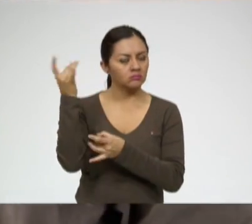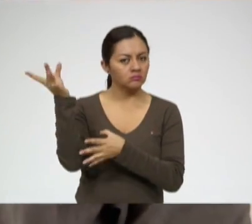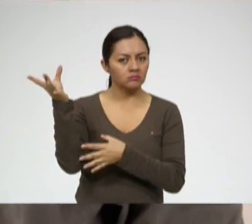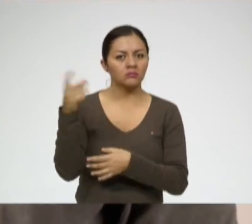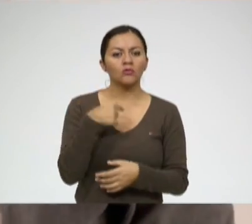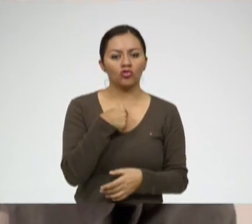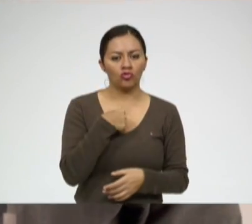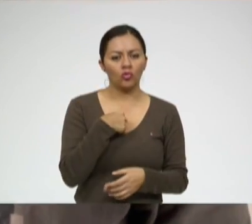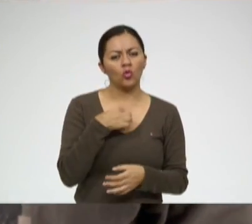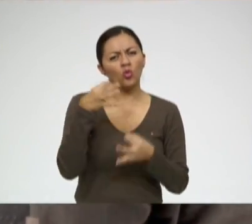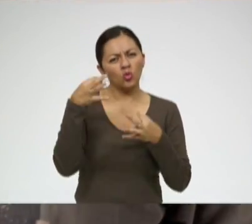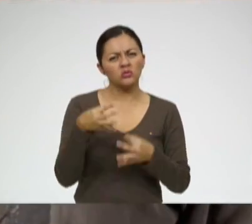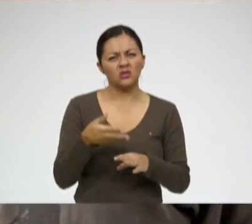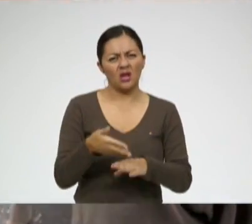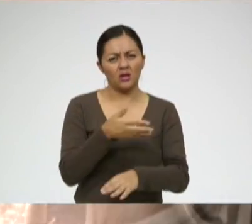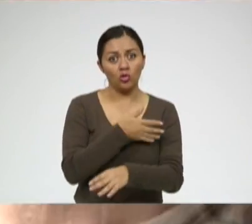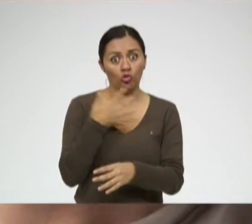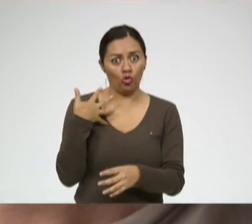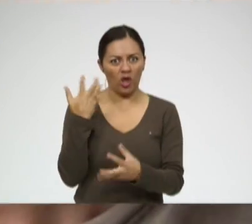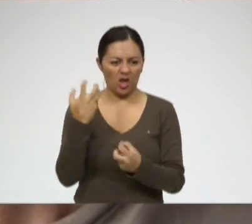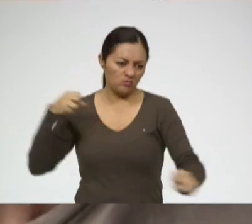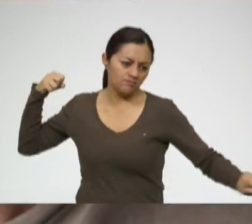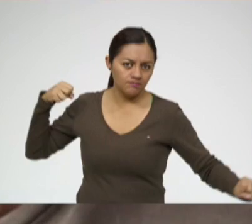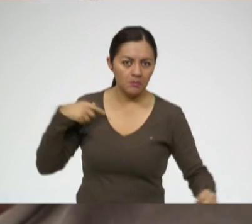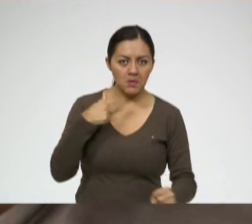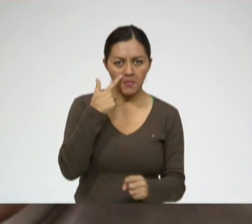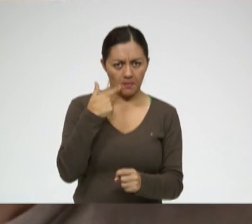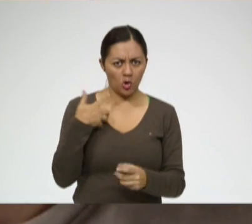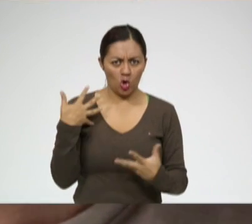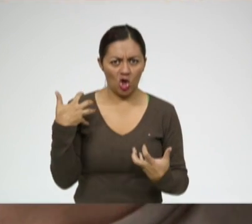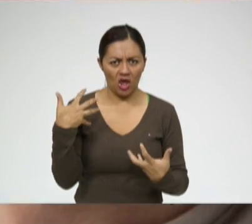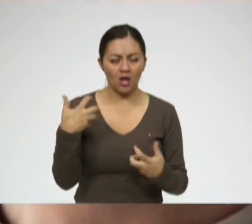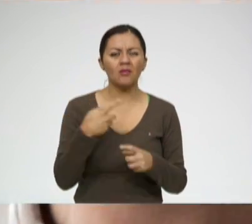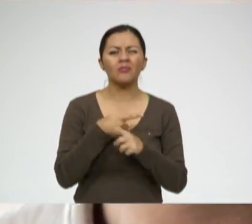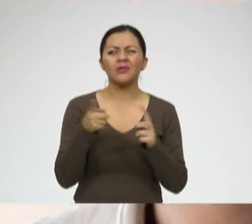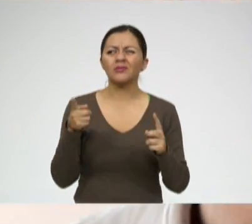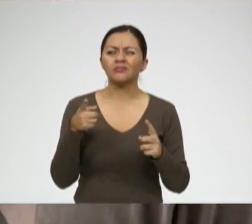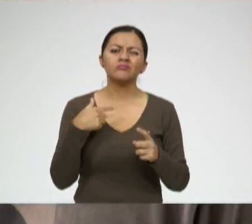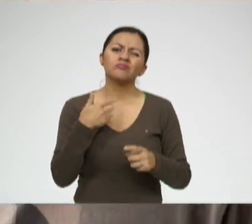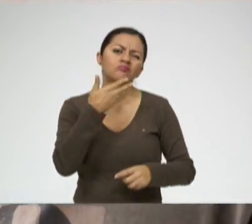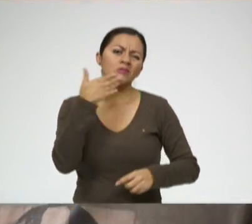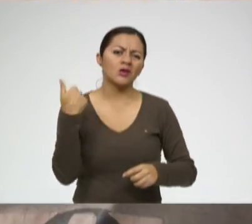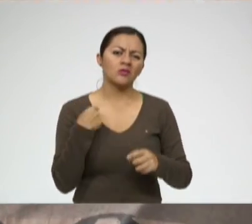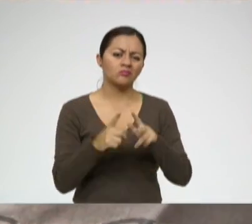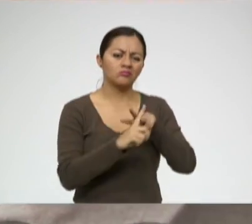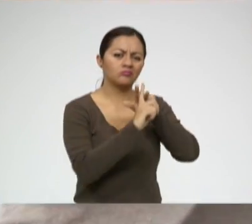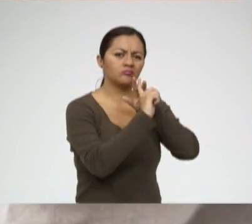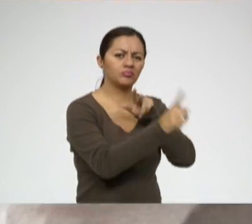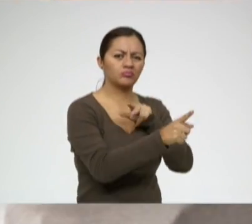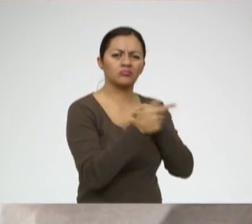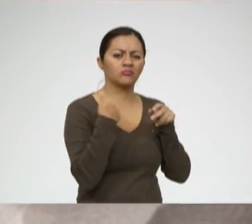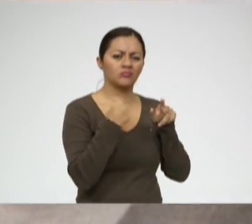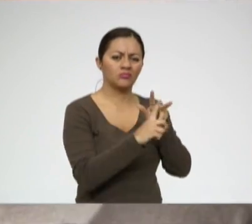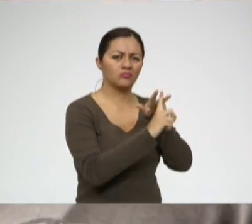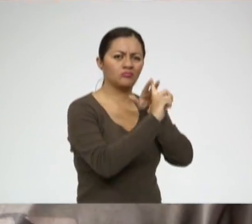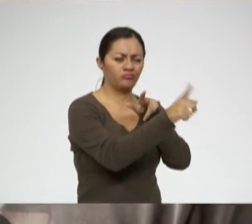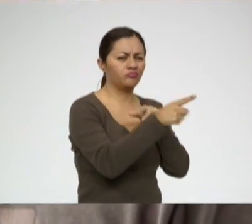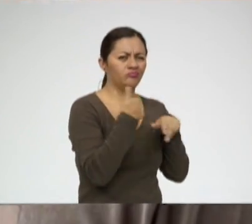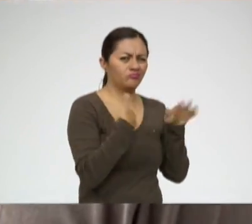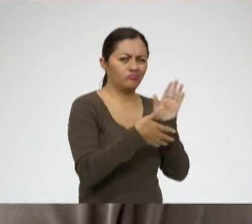intenté hacerle daño ya. A causa de eso yo busqué refugio en otro lado. Yo me hice rata casera, pues,